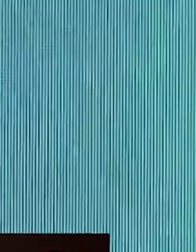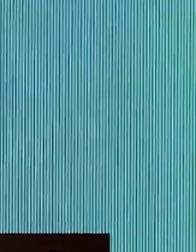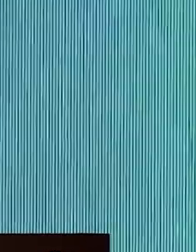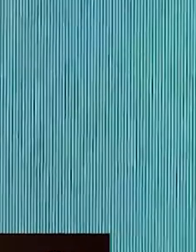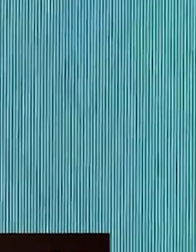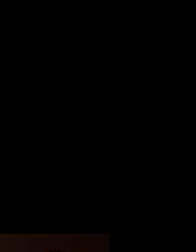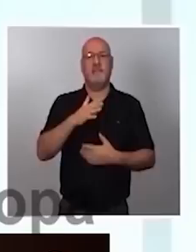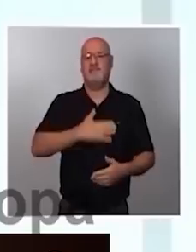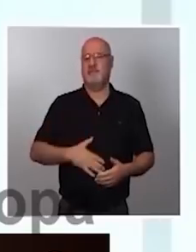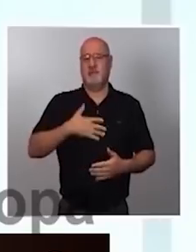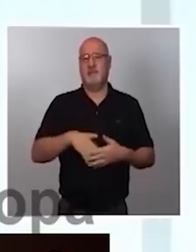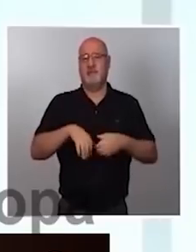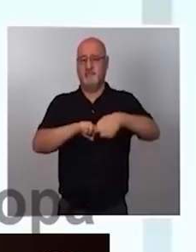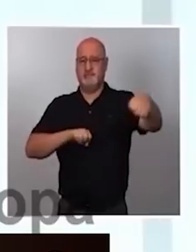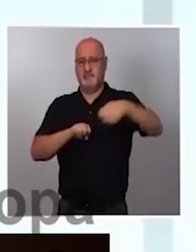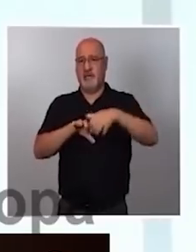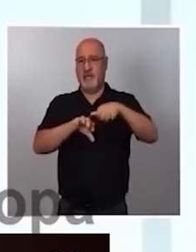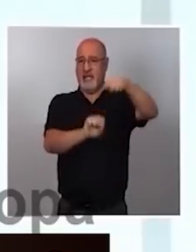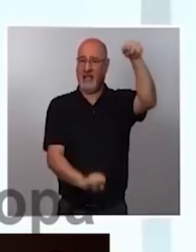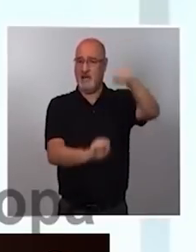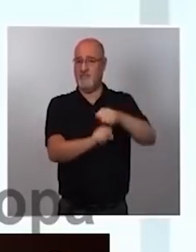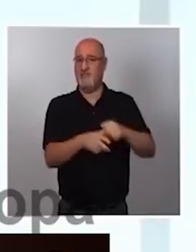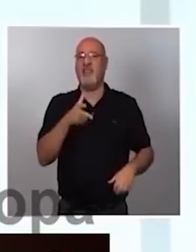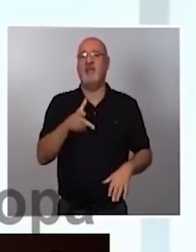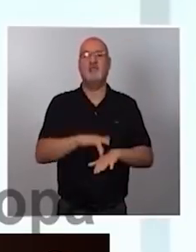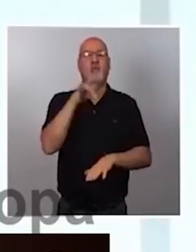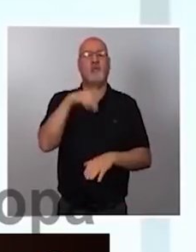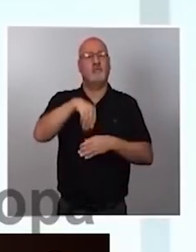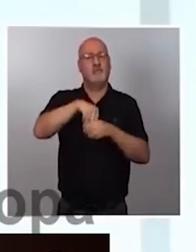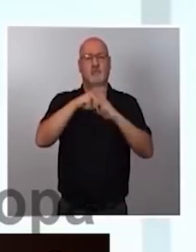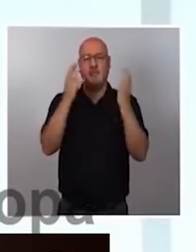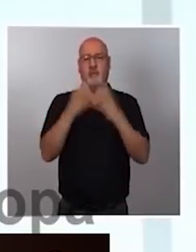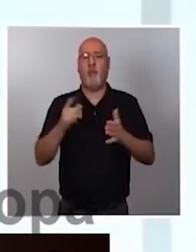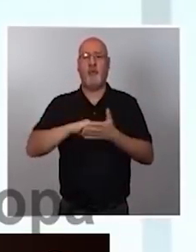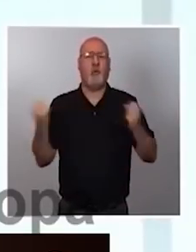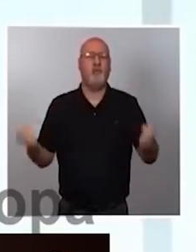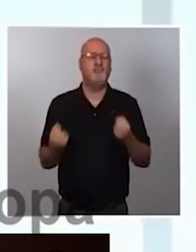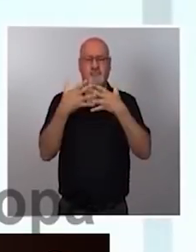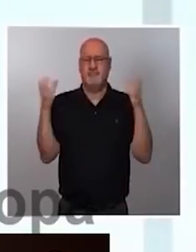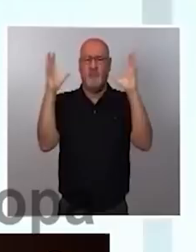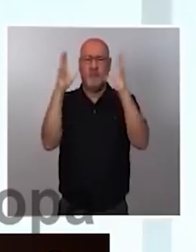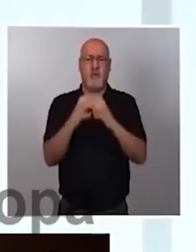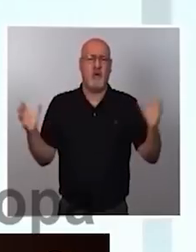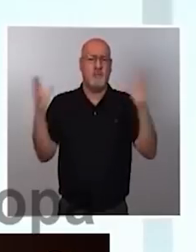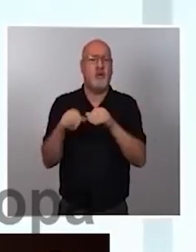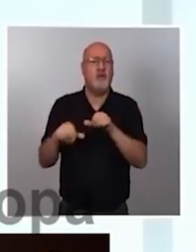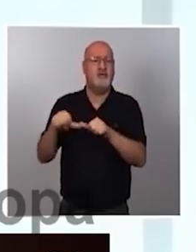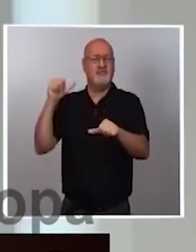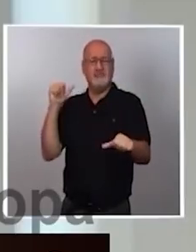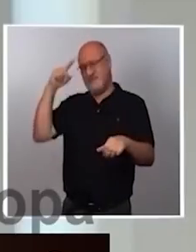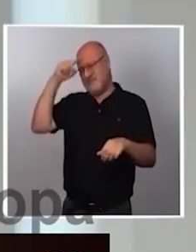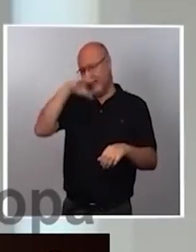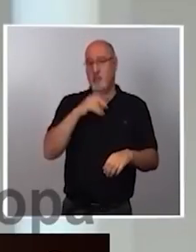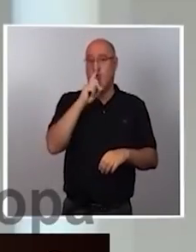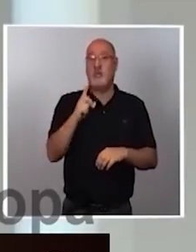del gobierno. El fruto de esta recuperación, de este repunte económico, es la vacunación, ni más ni menos. Y